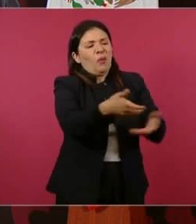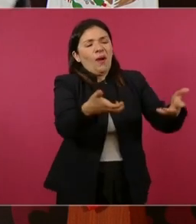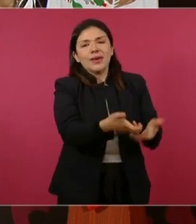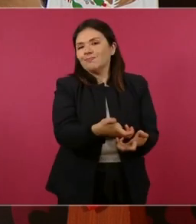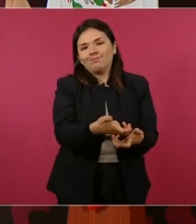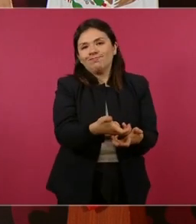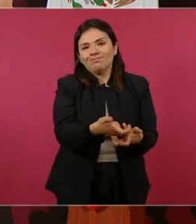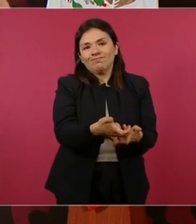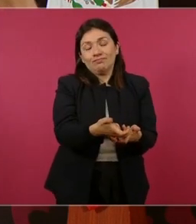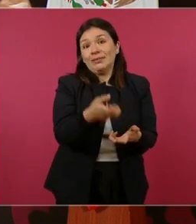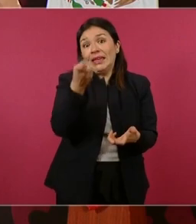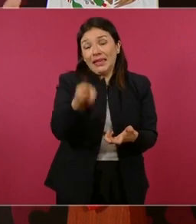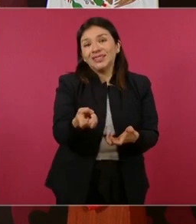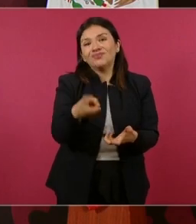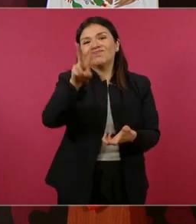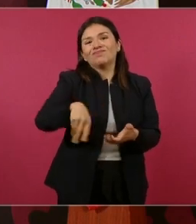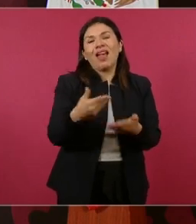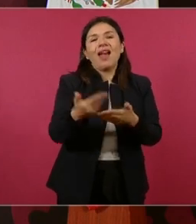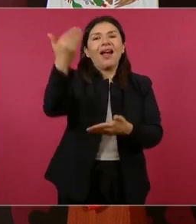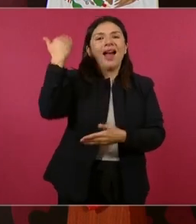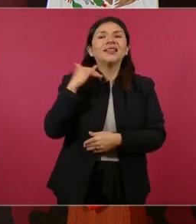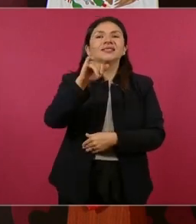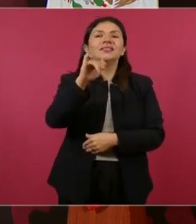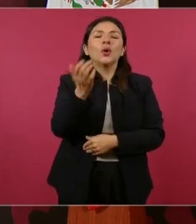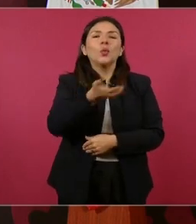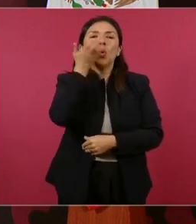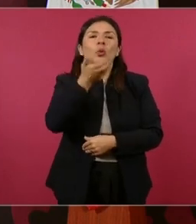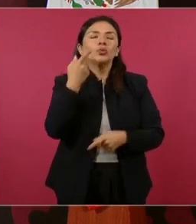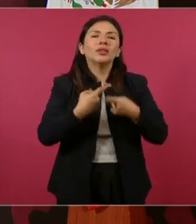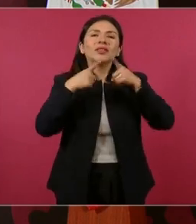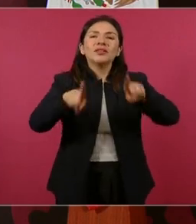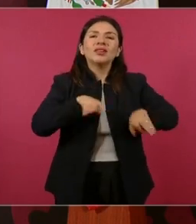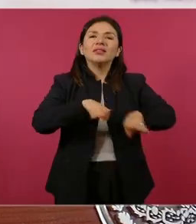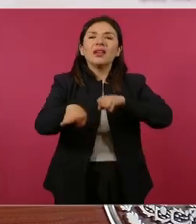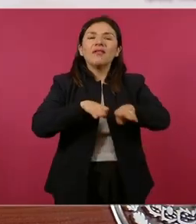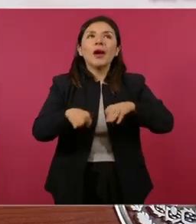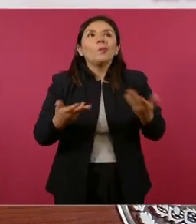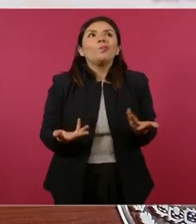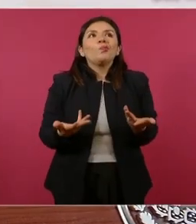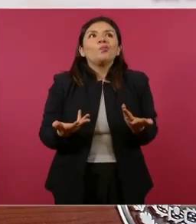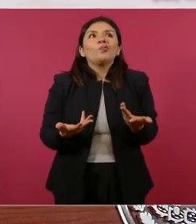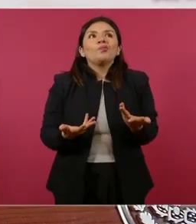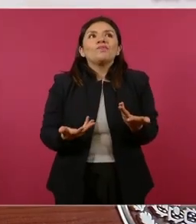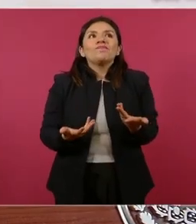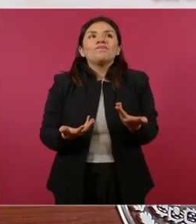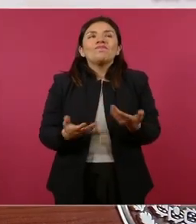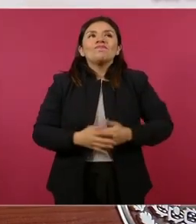Entonces, antes había la práctica de